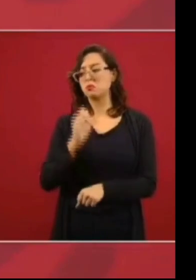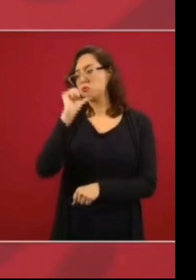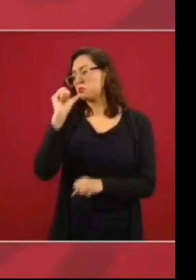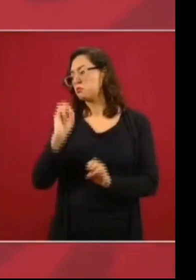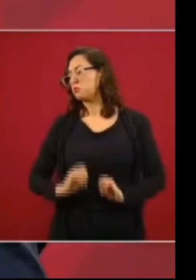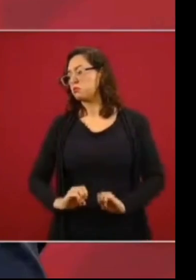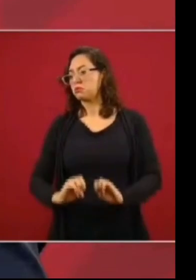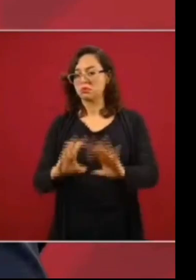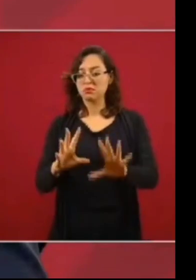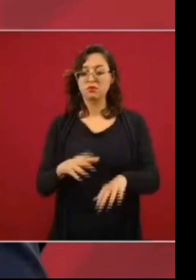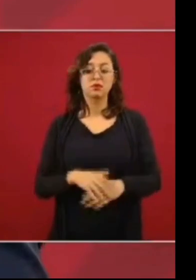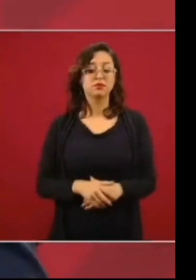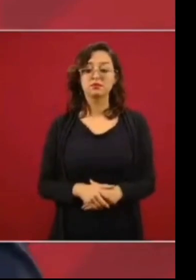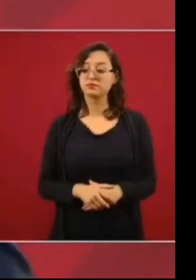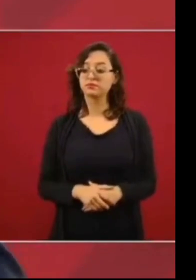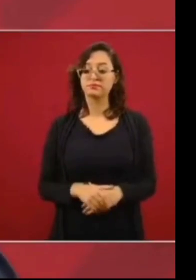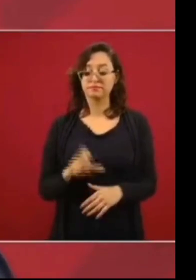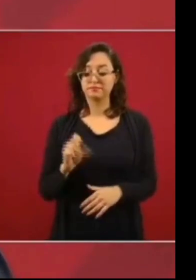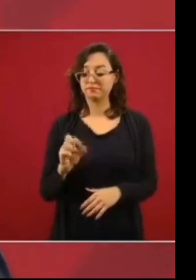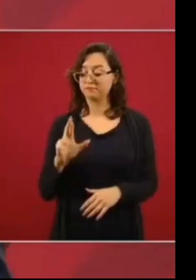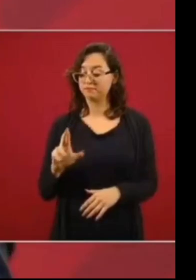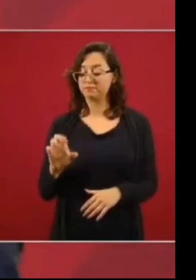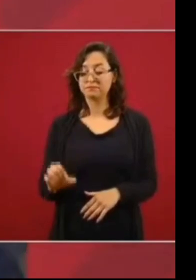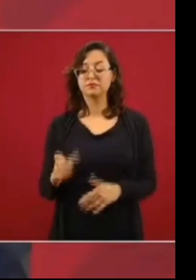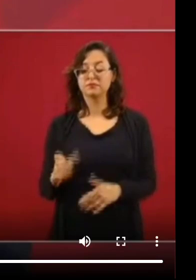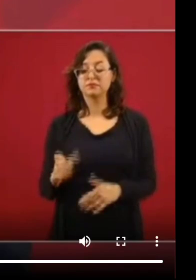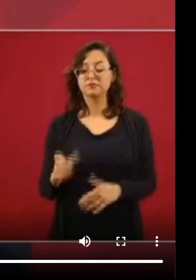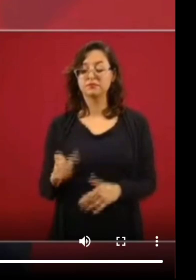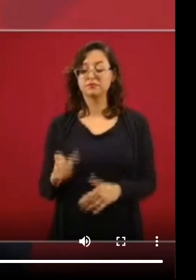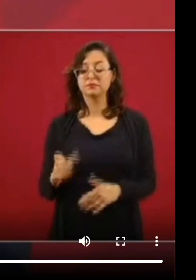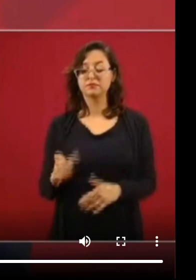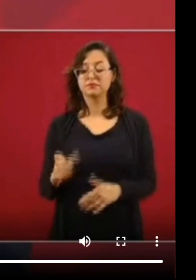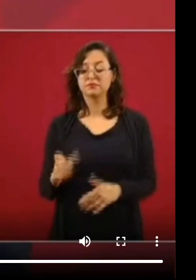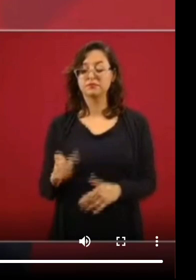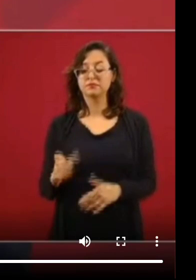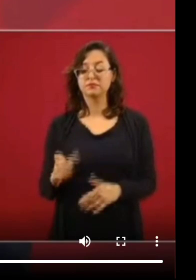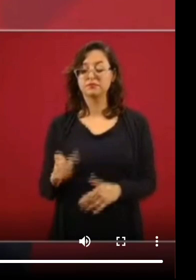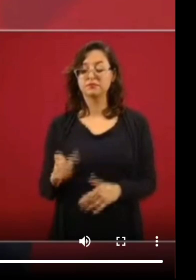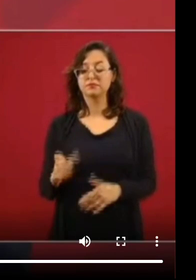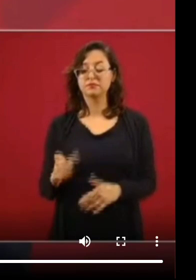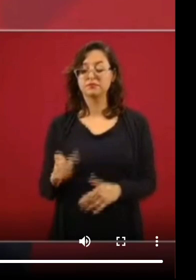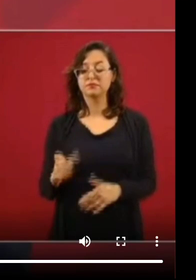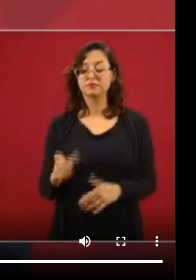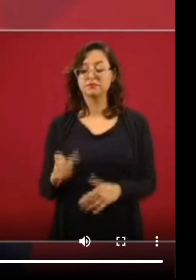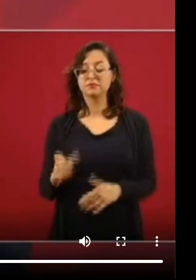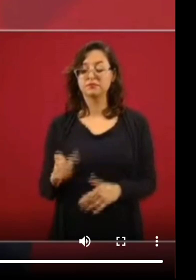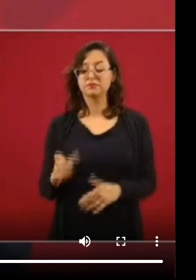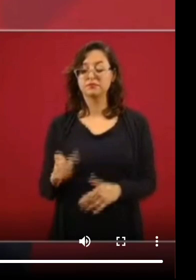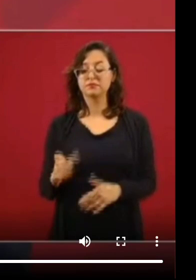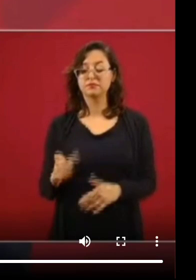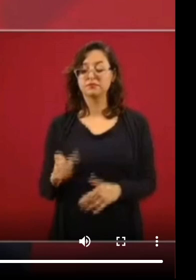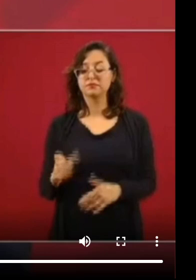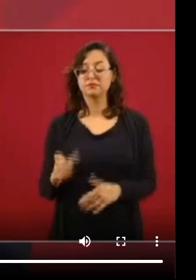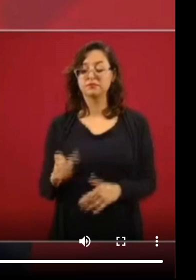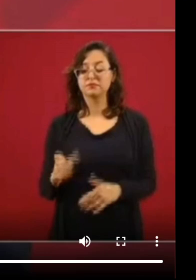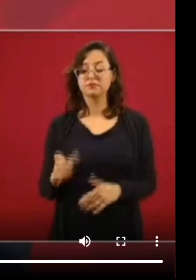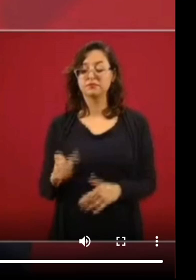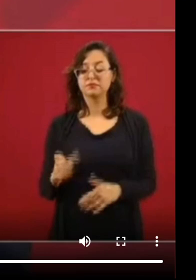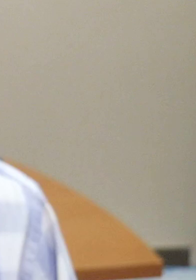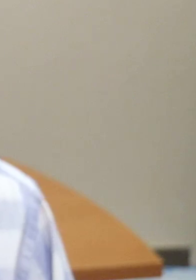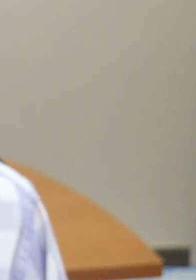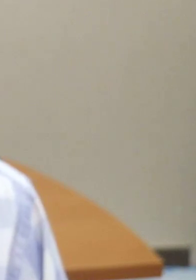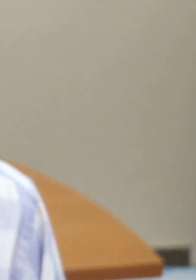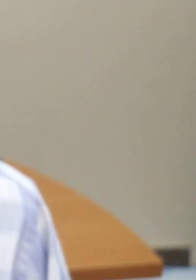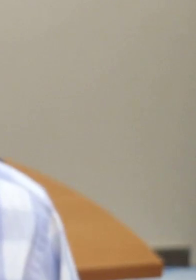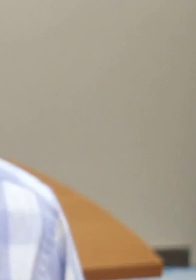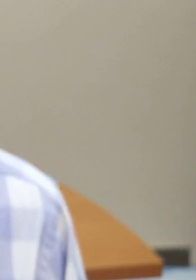naturaleza, la extradición ocurra. Así que ya también tenemos el nombre del próximo extraditado